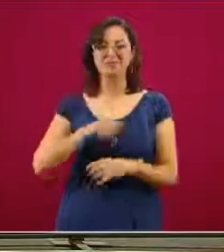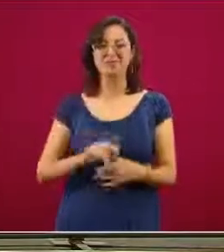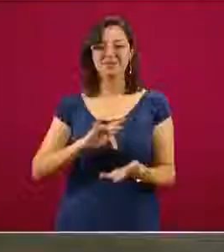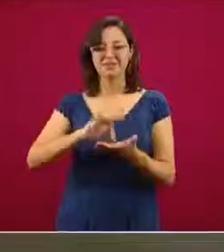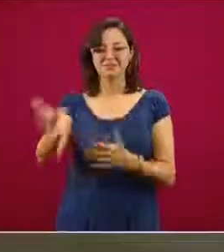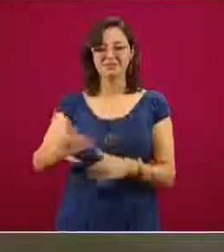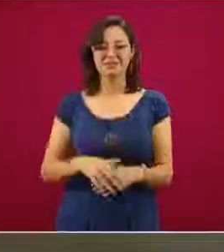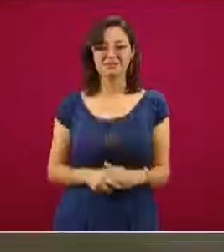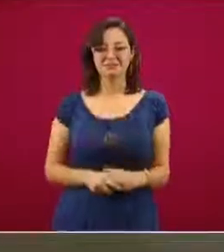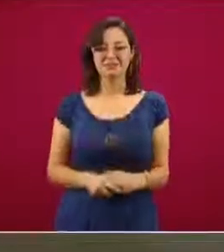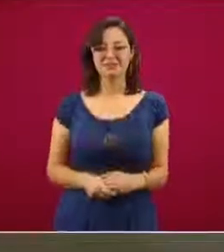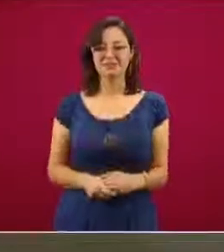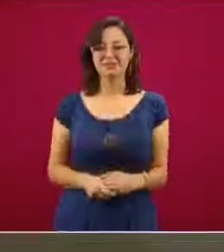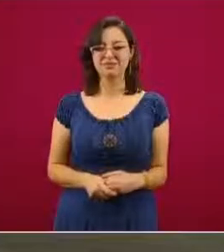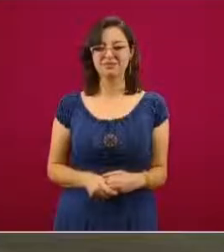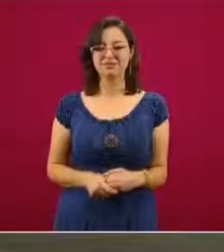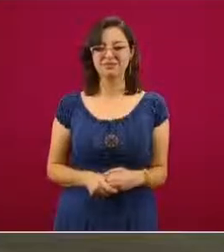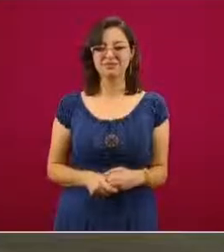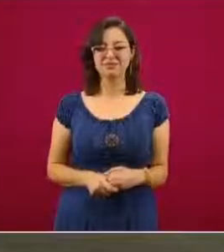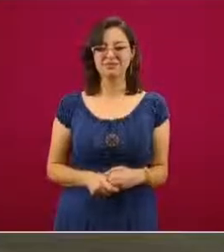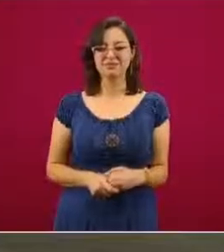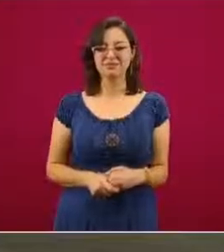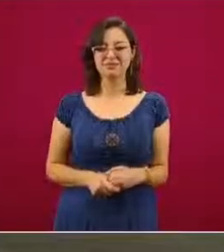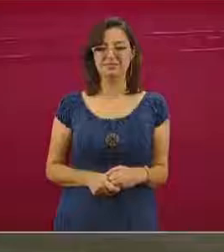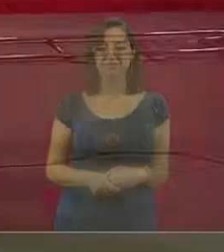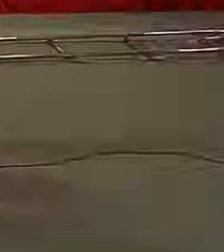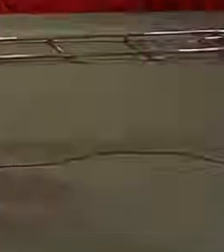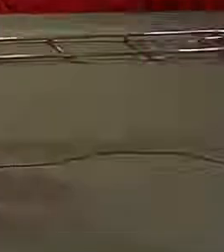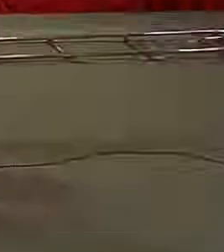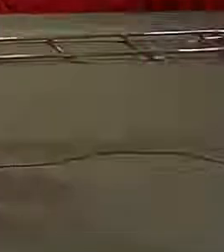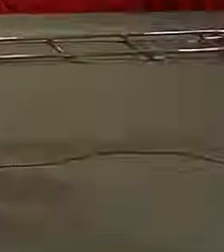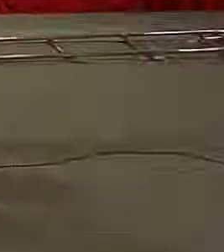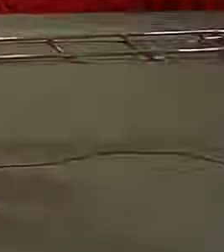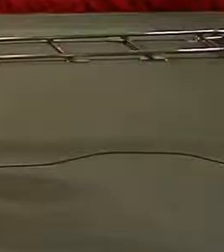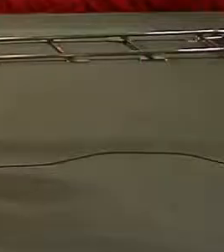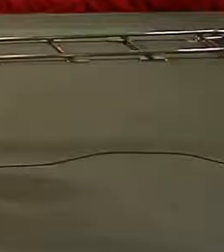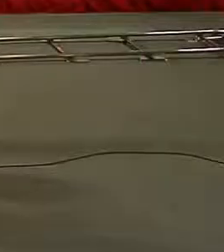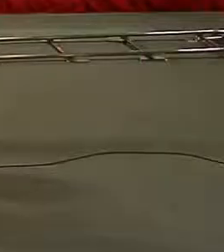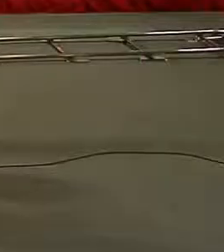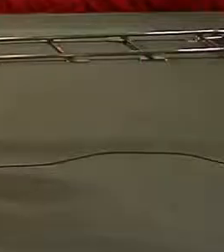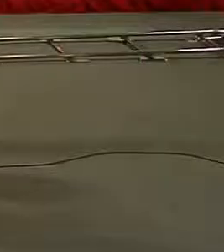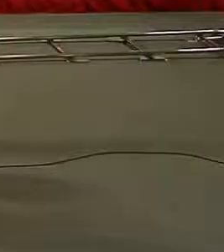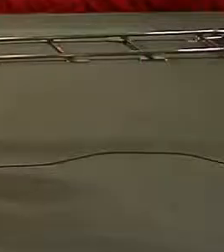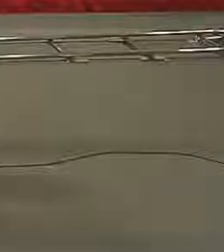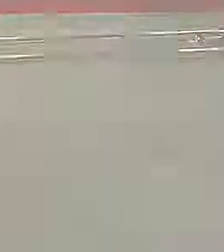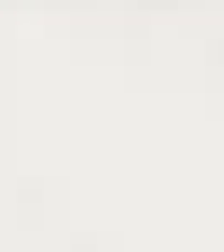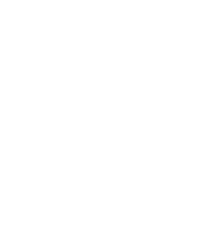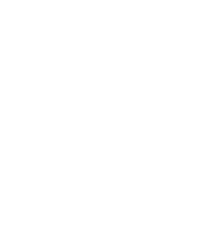Gracias. Me parece que es a las 10 de la mañana, pero…